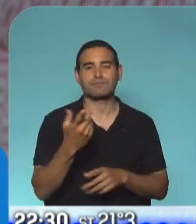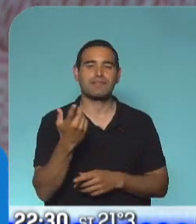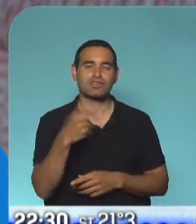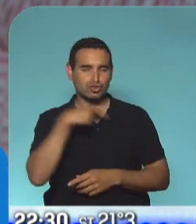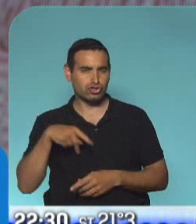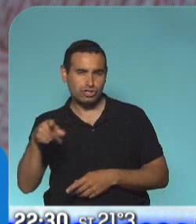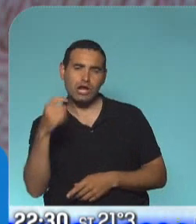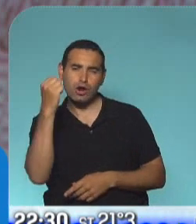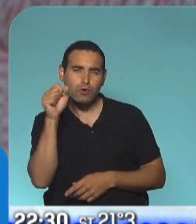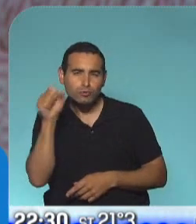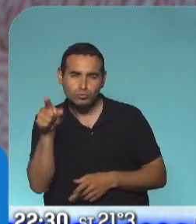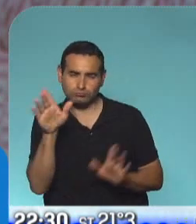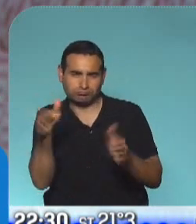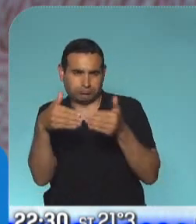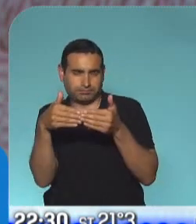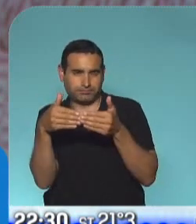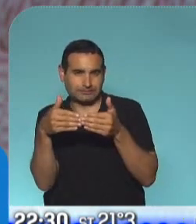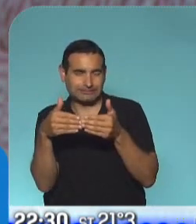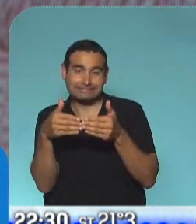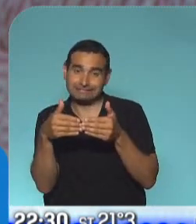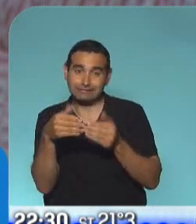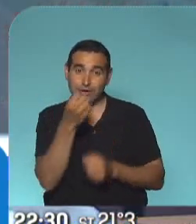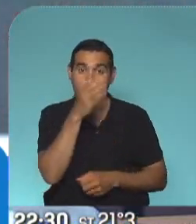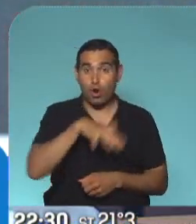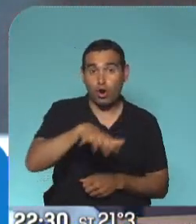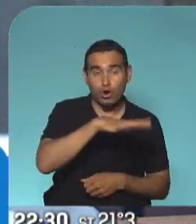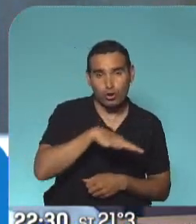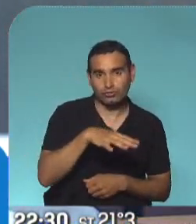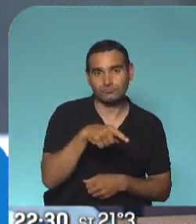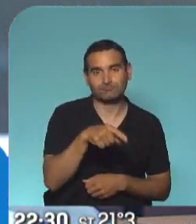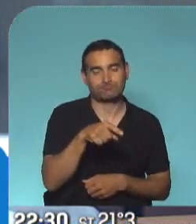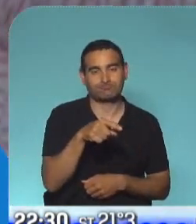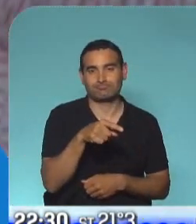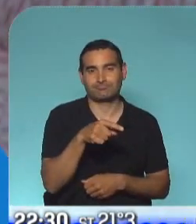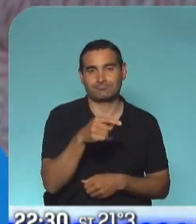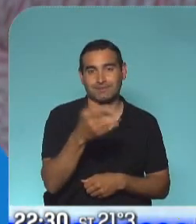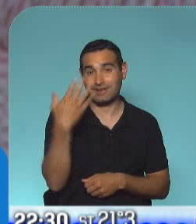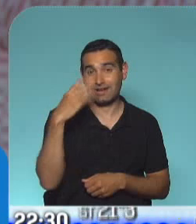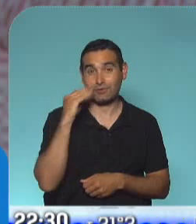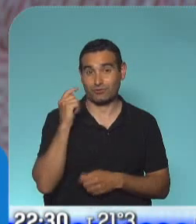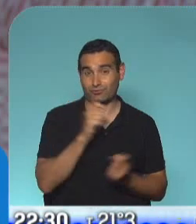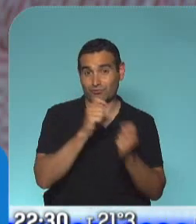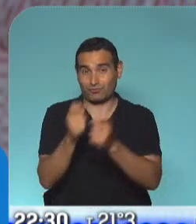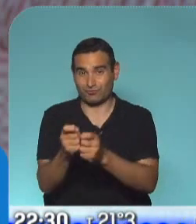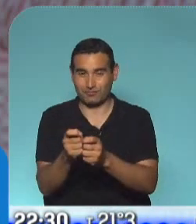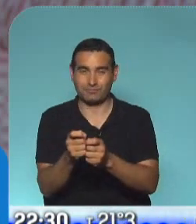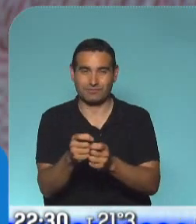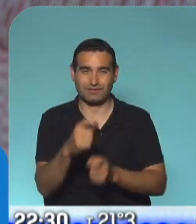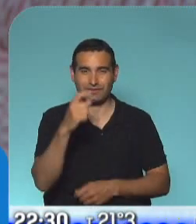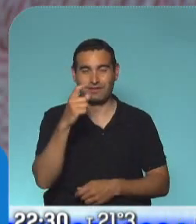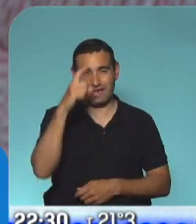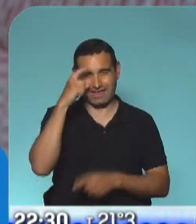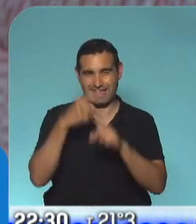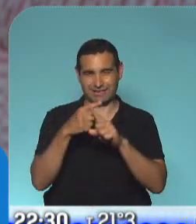intervencionista y cerrada, Hong Kong, después del traspaso británico de la ex